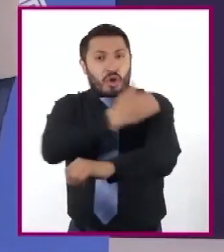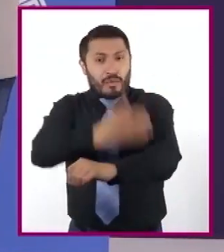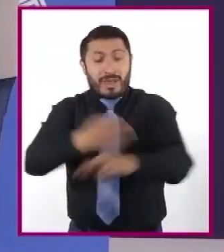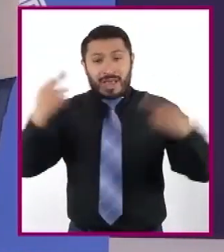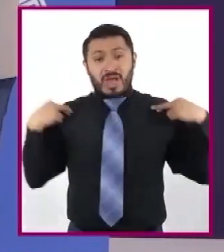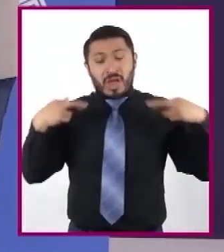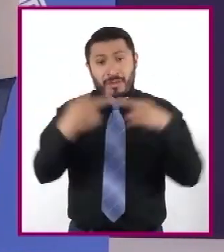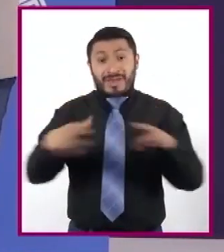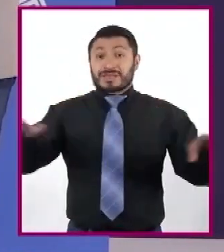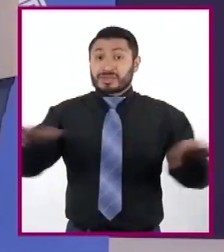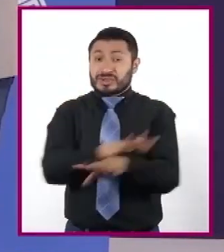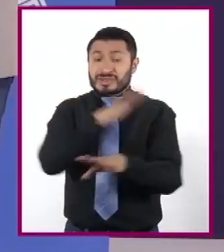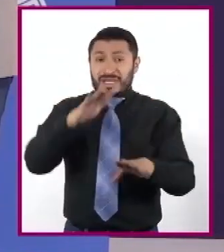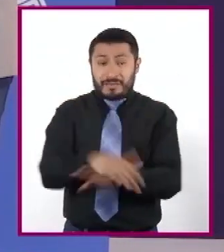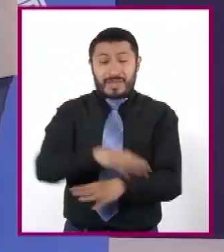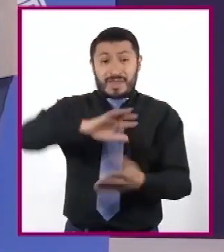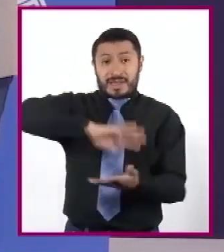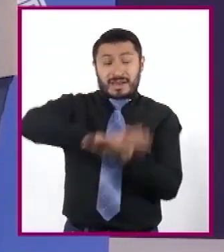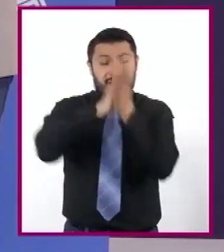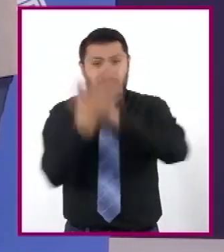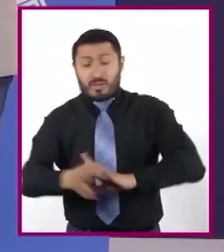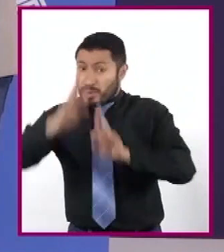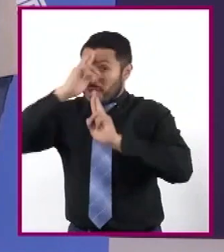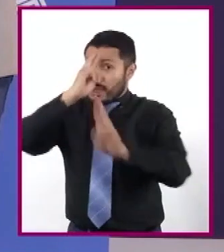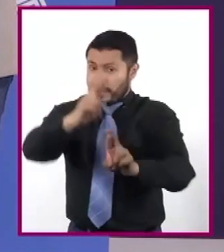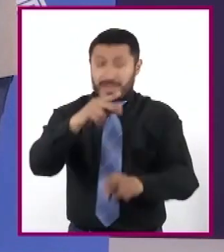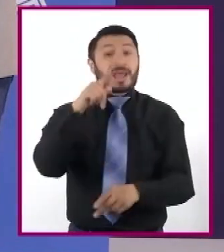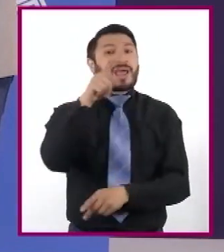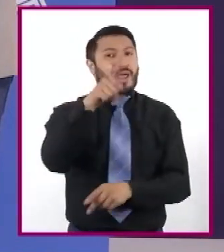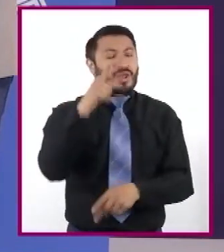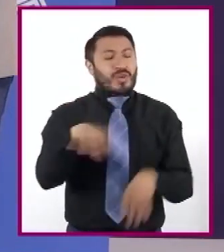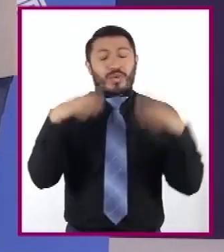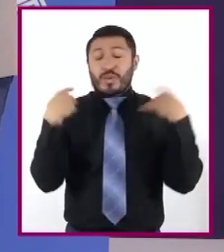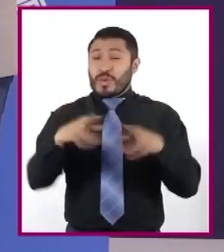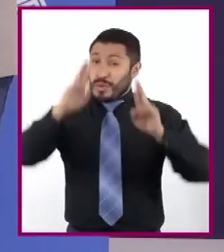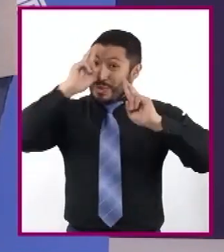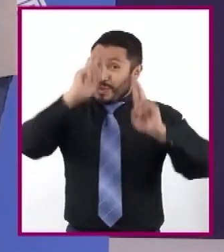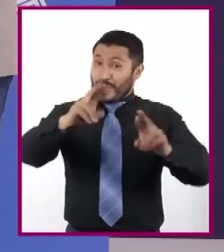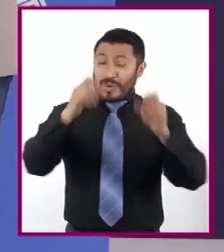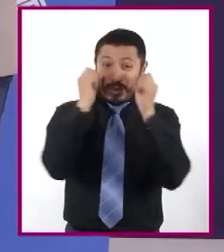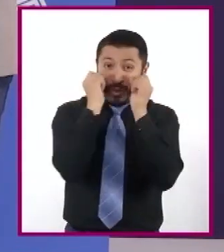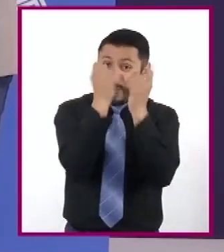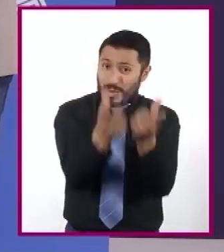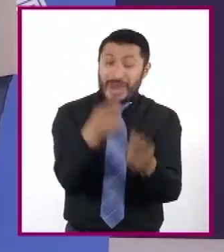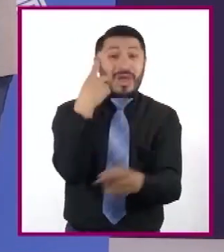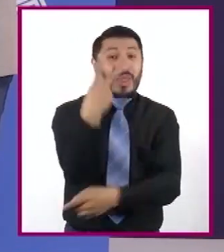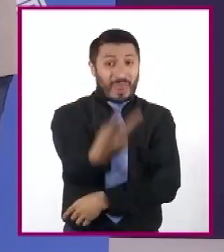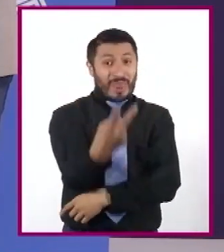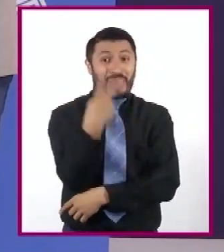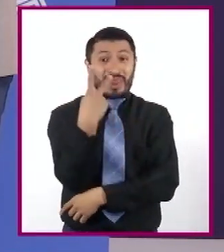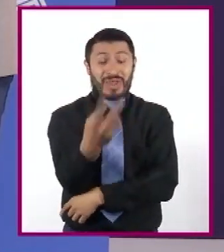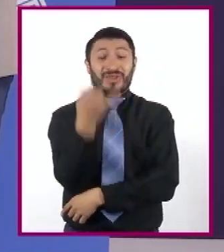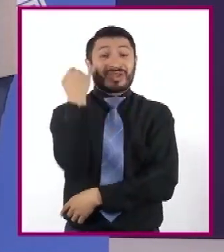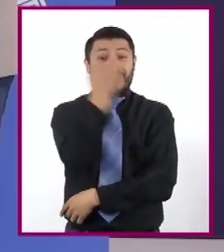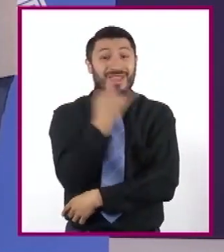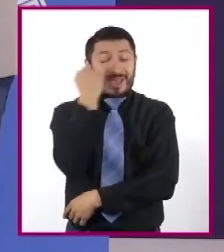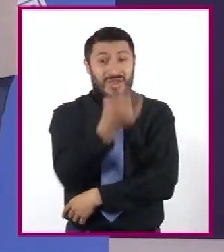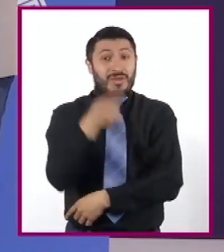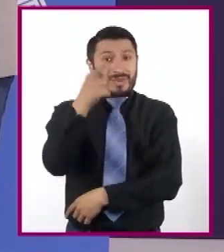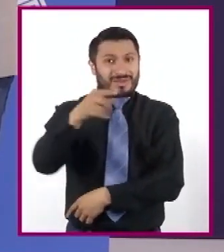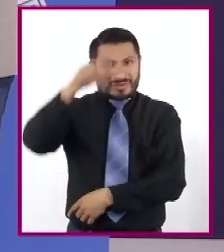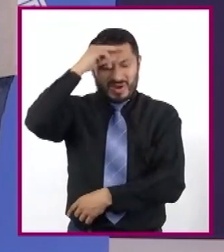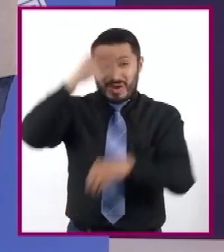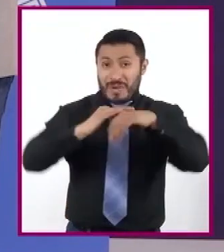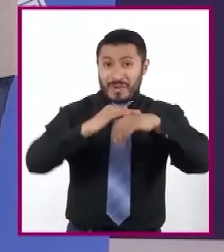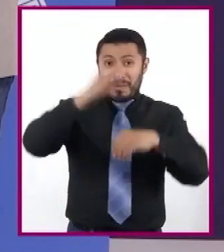tú. De hecho, tu bilingüismo, ¿no?, que es esa maravillosa capacidad de hablar dos lenguas, te da ciertas ventajas cognitivas